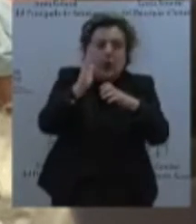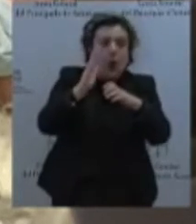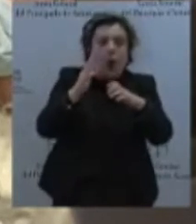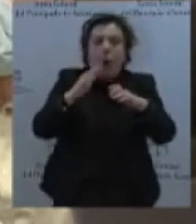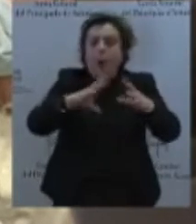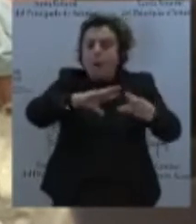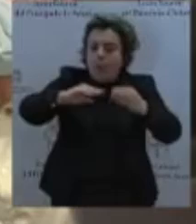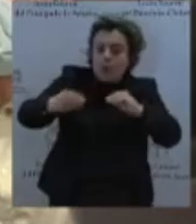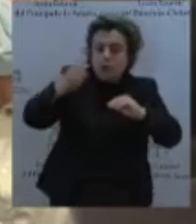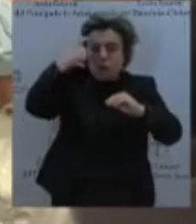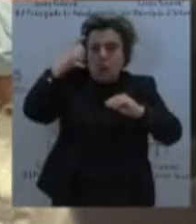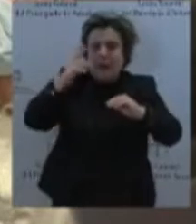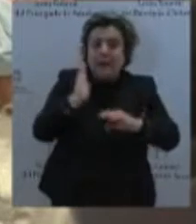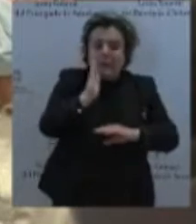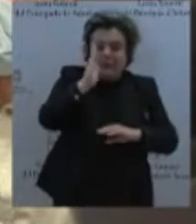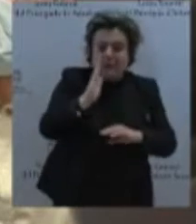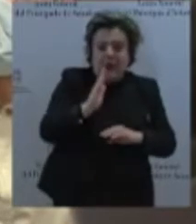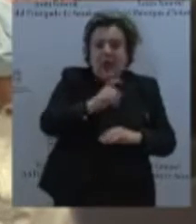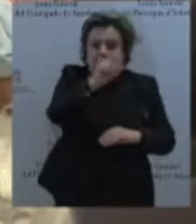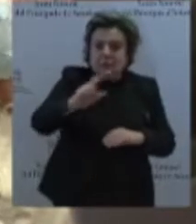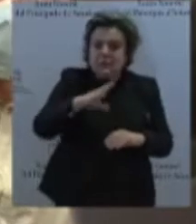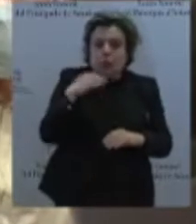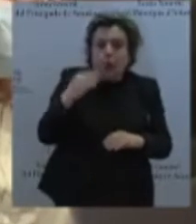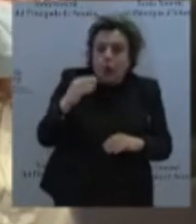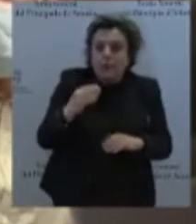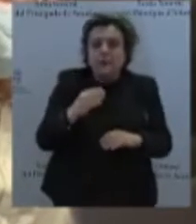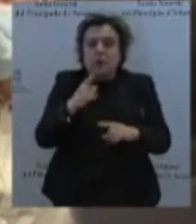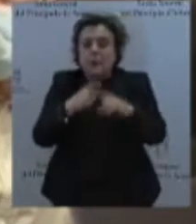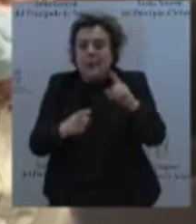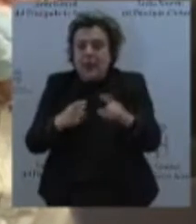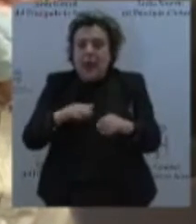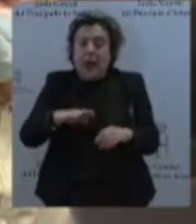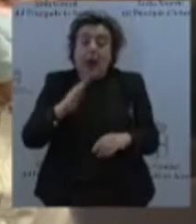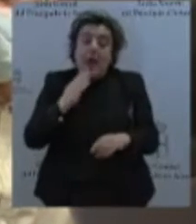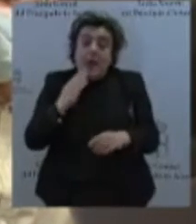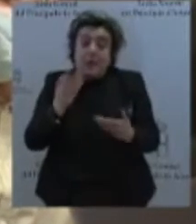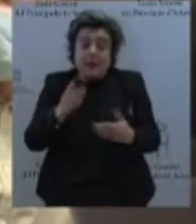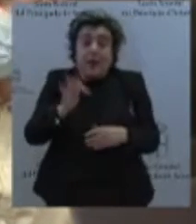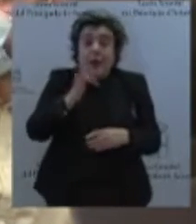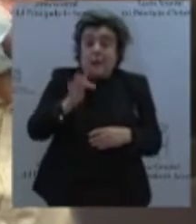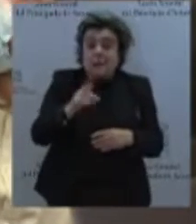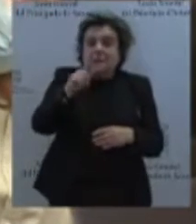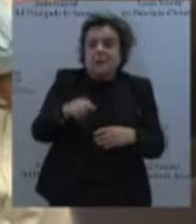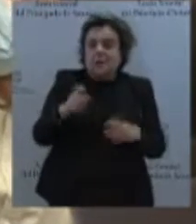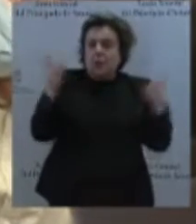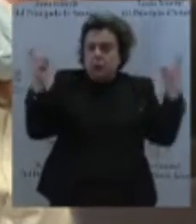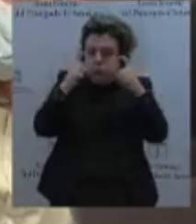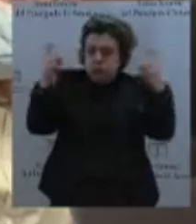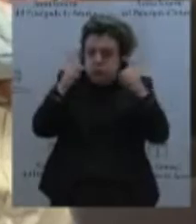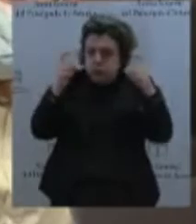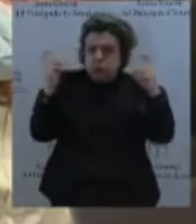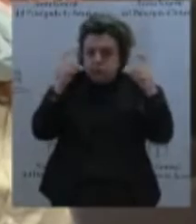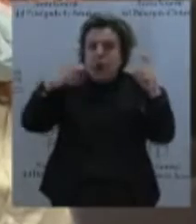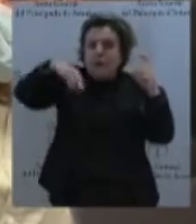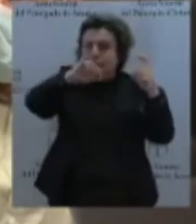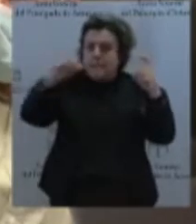mediana edad. Y también debemos citar la altísima prevalencia de las migrañas y otras cefalias, patologías de menor gravedad, pero que deterioran notablemente